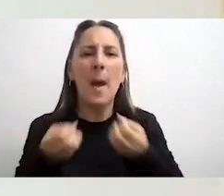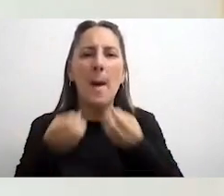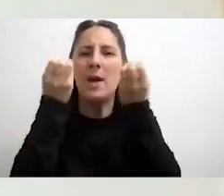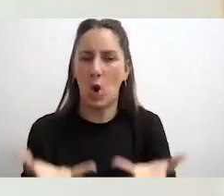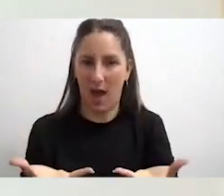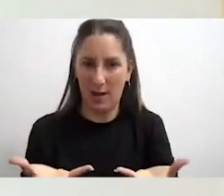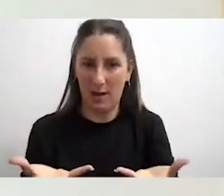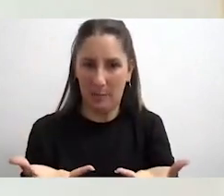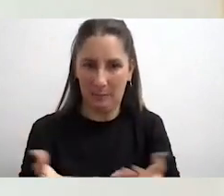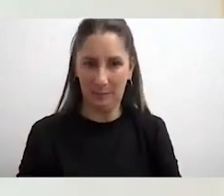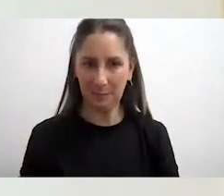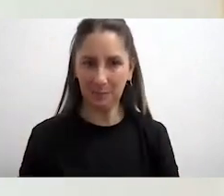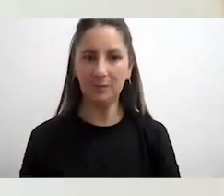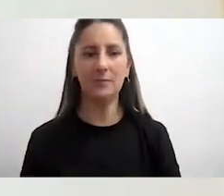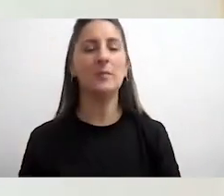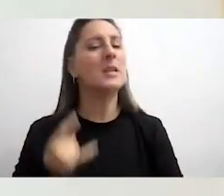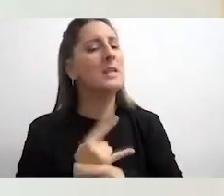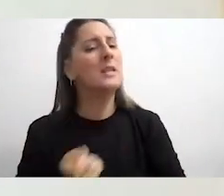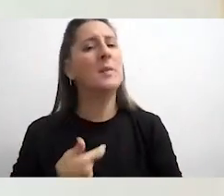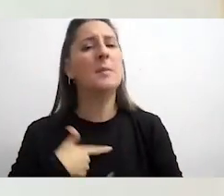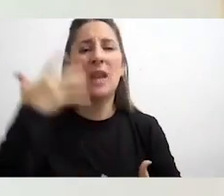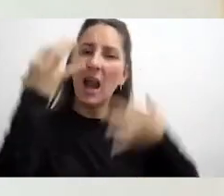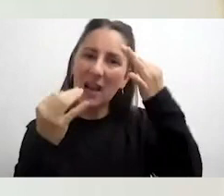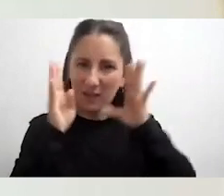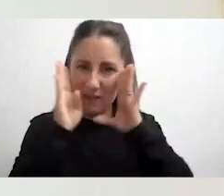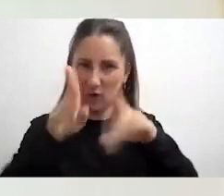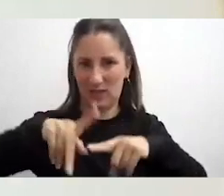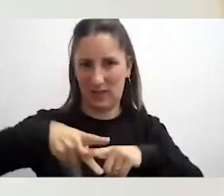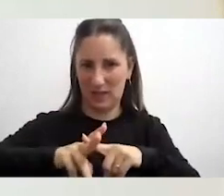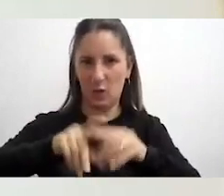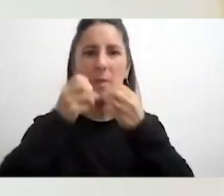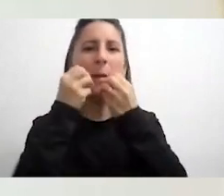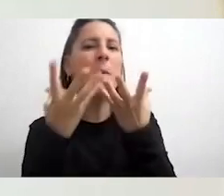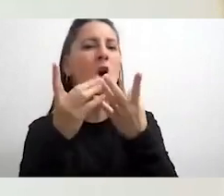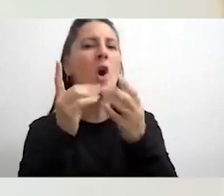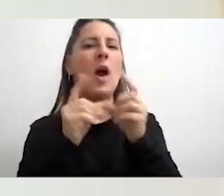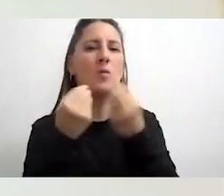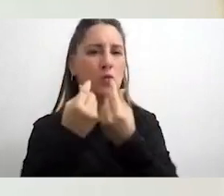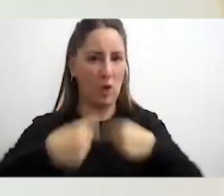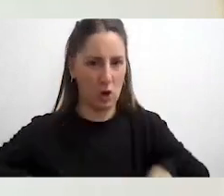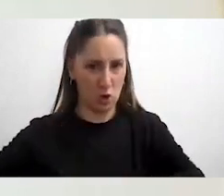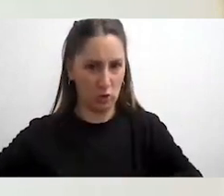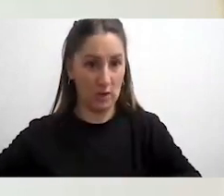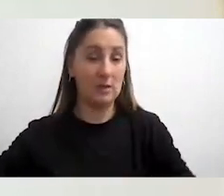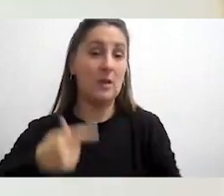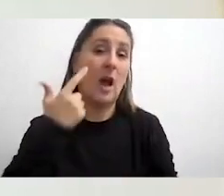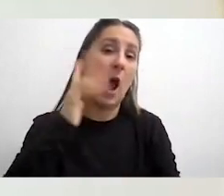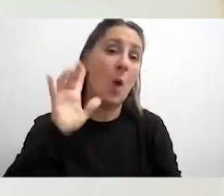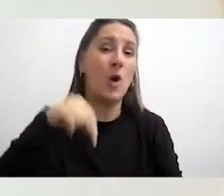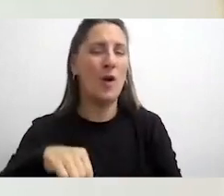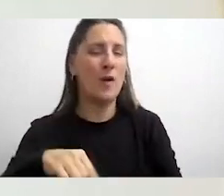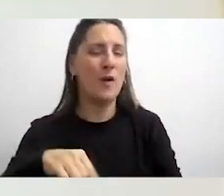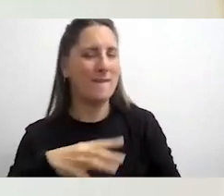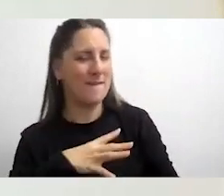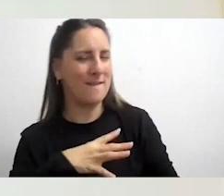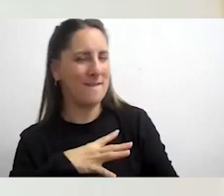Obviamente que siempre mi análisis va a ser un enfoque técnico para mejorar muchas cuestiones que quizás están grises